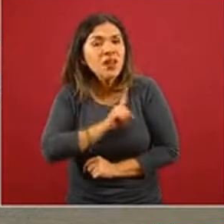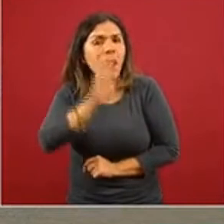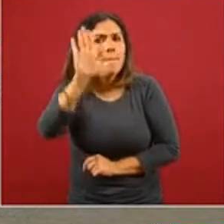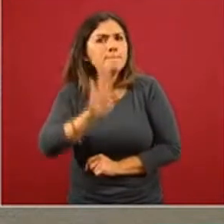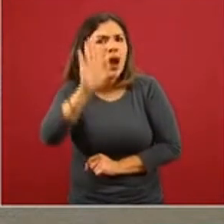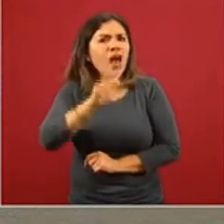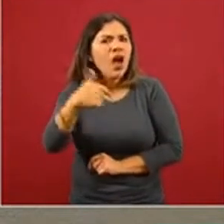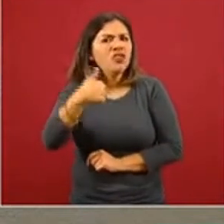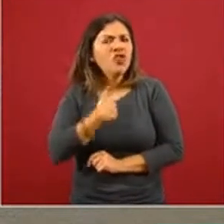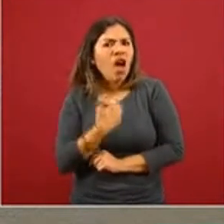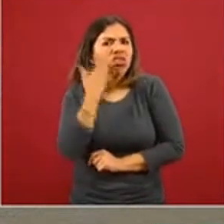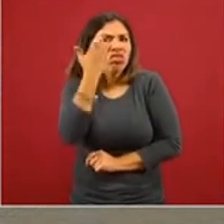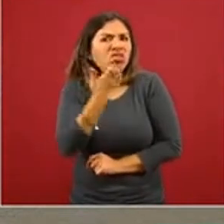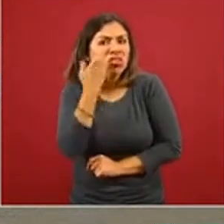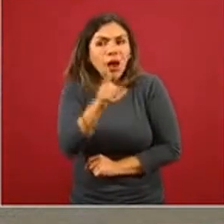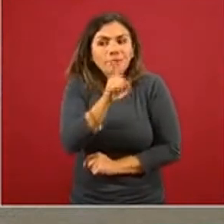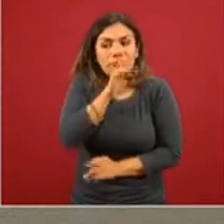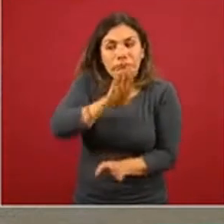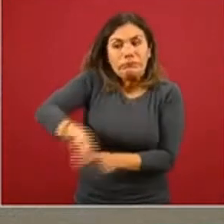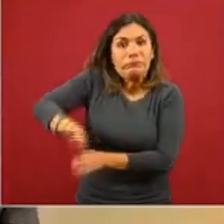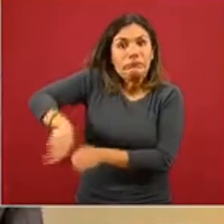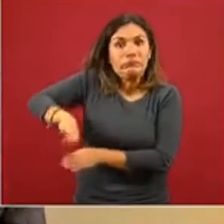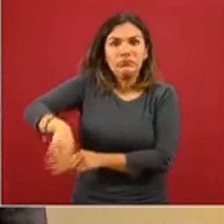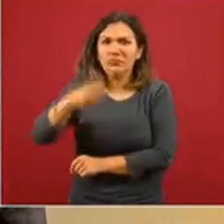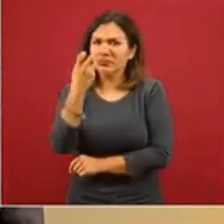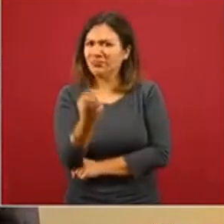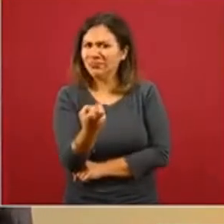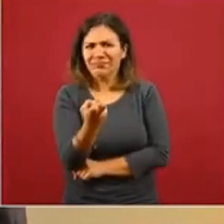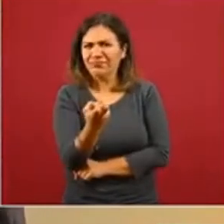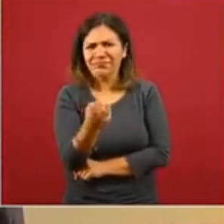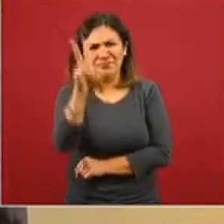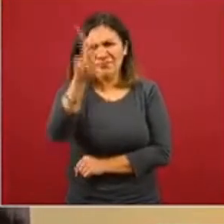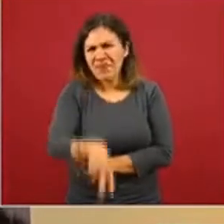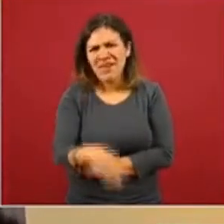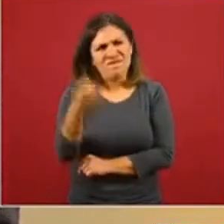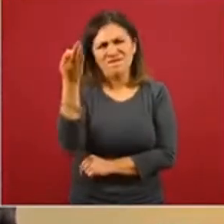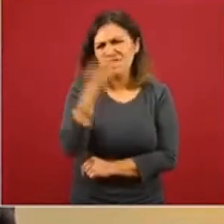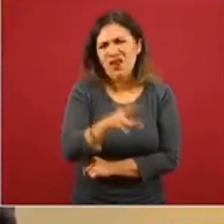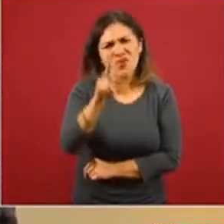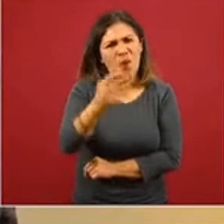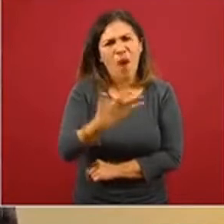intención deliberada de tapar la realidad, cosa que es evidentemente una falsedad.